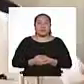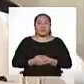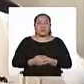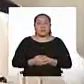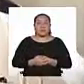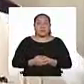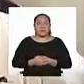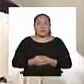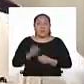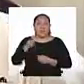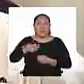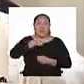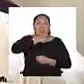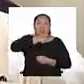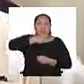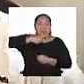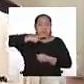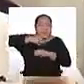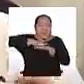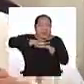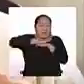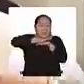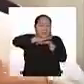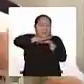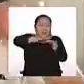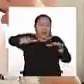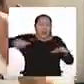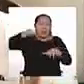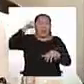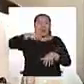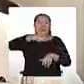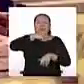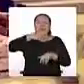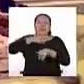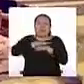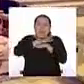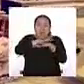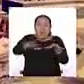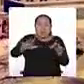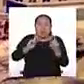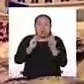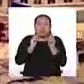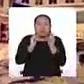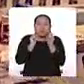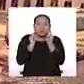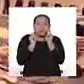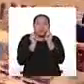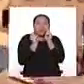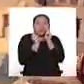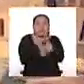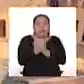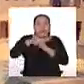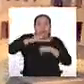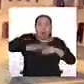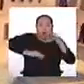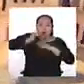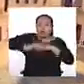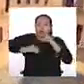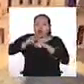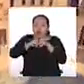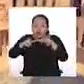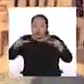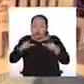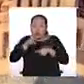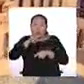Nosotros vivimos en un desierto y ese desierto lo hemos transformado. Hemos construido los valles no